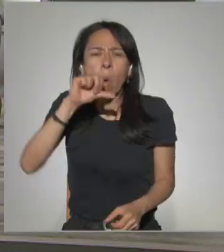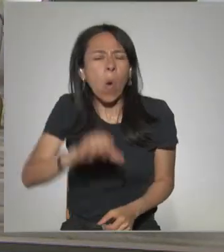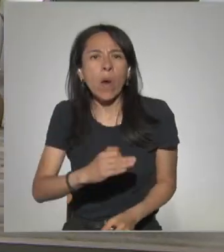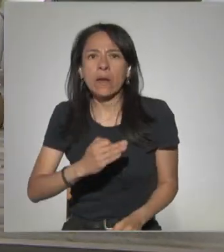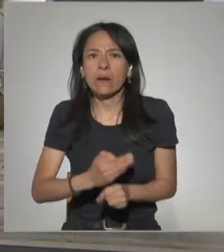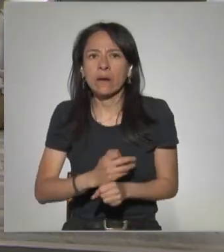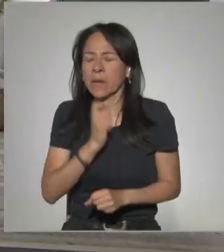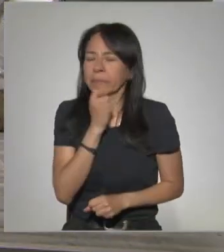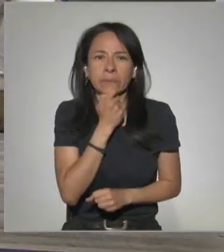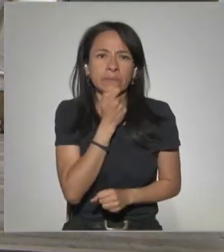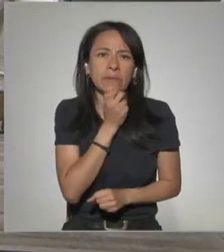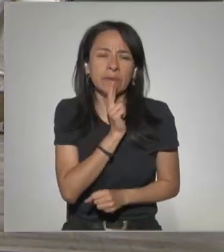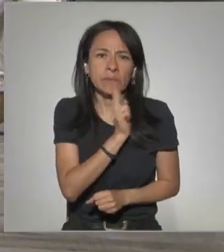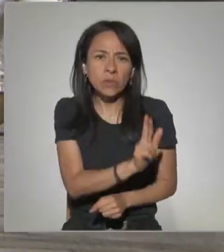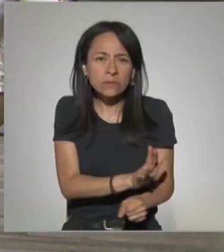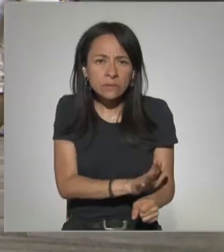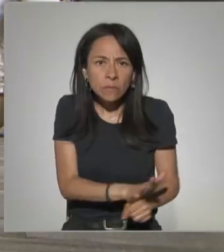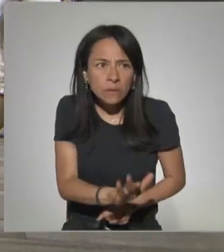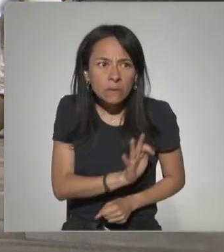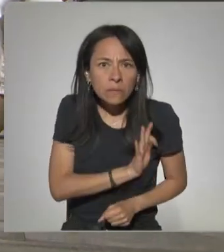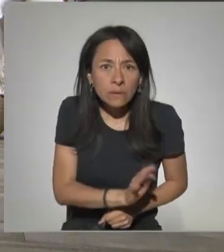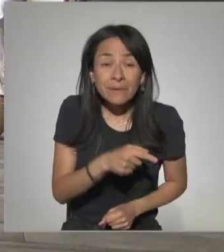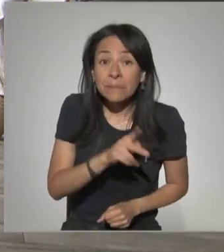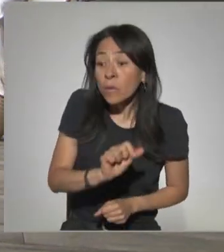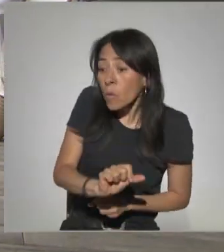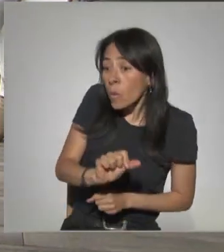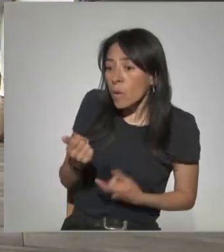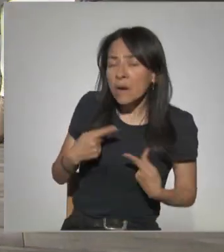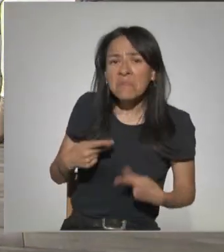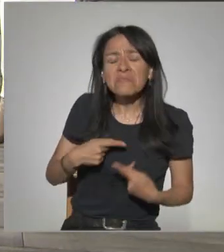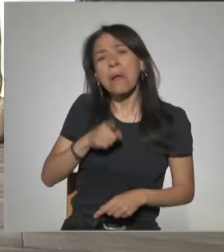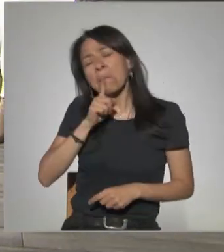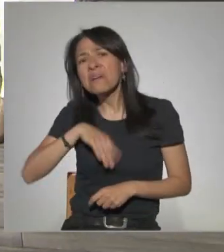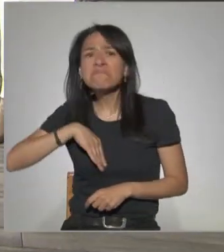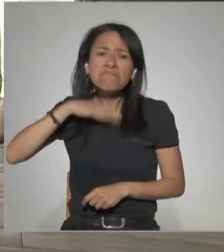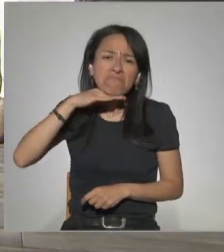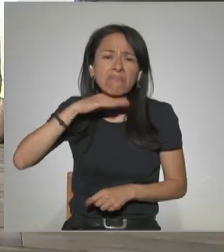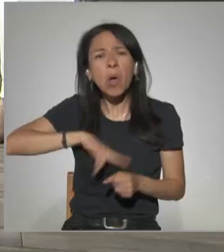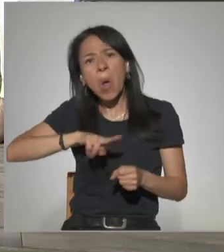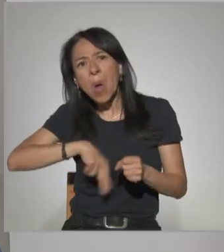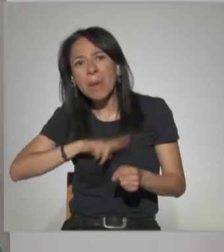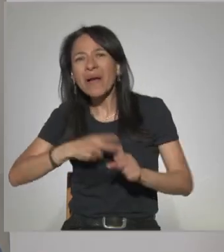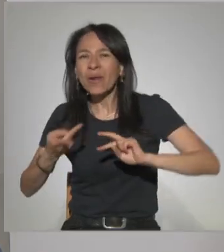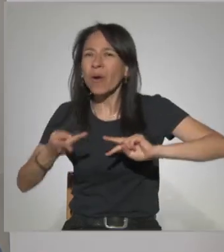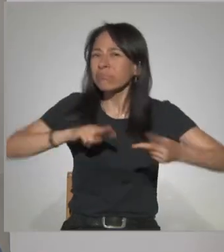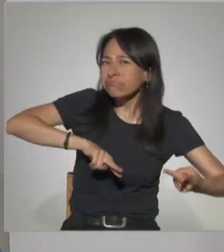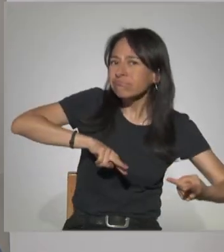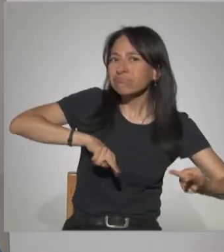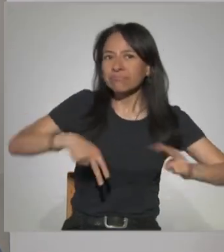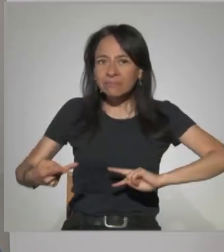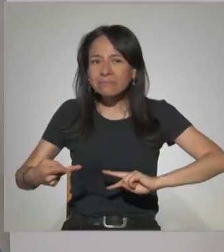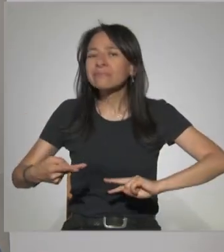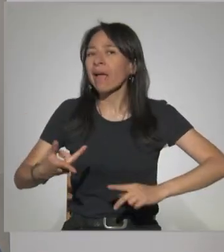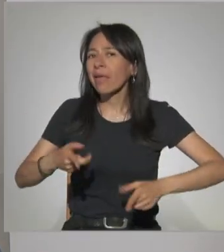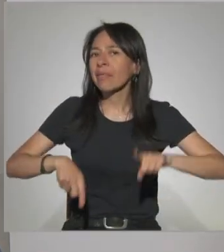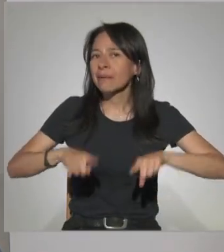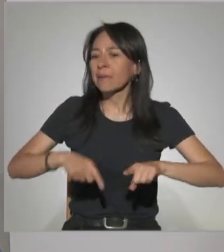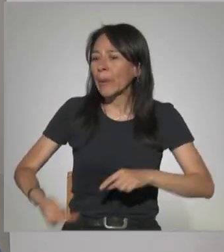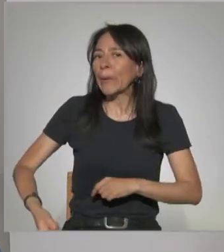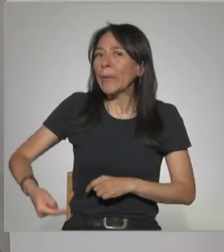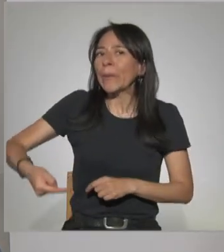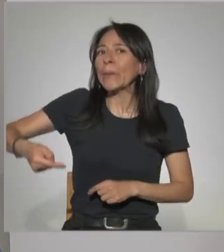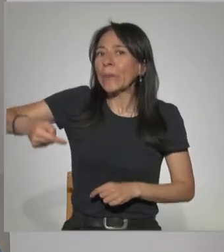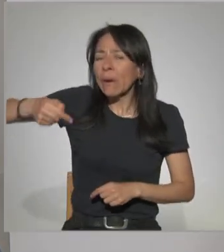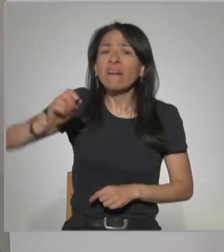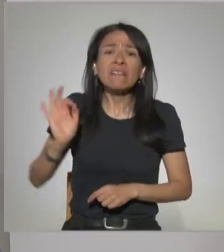A una situación que otra persona puede considerar normal o viceversa, ¿no? Puedes tener una reacción bastante normal